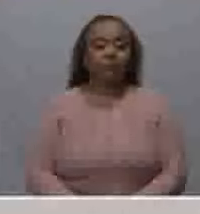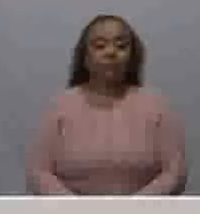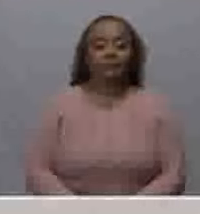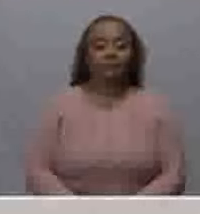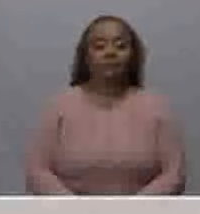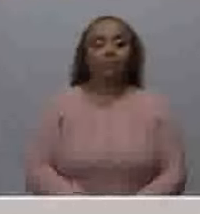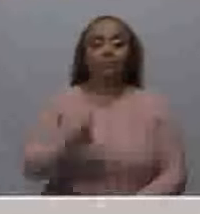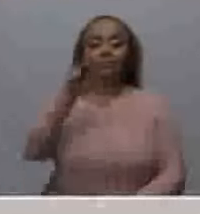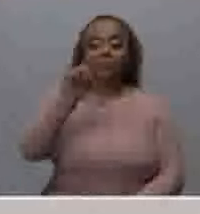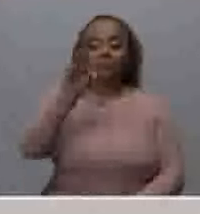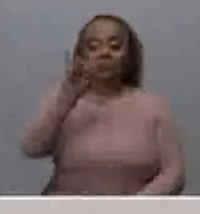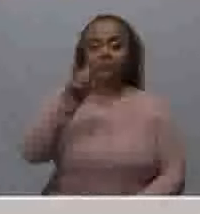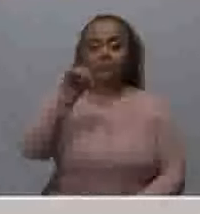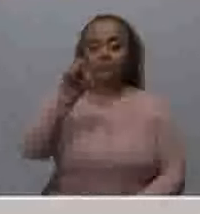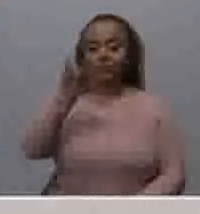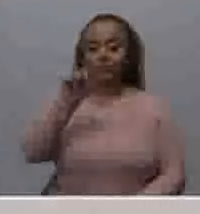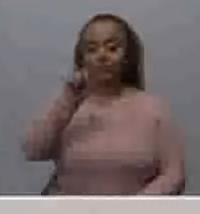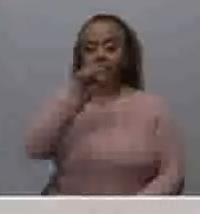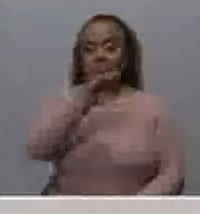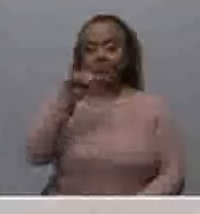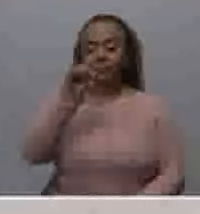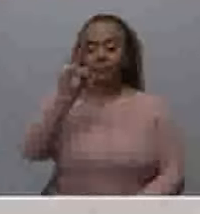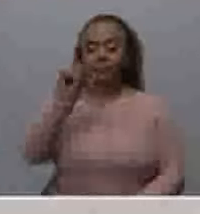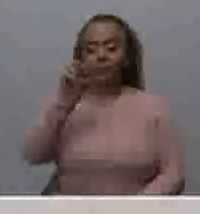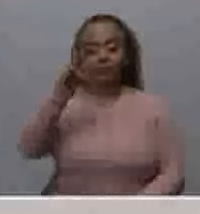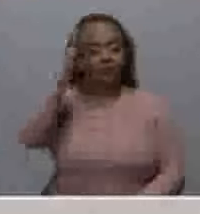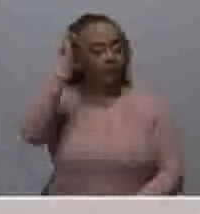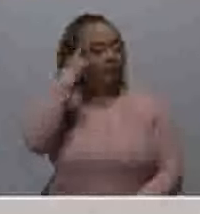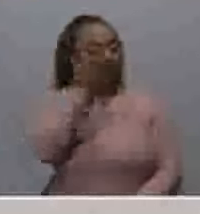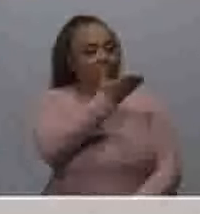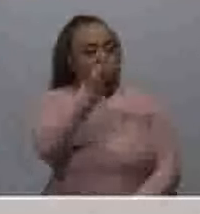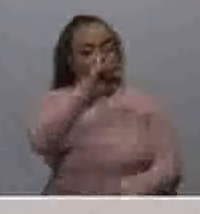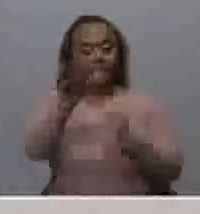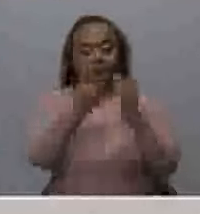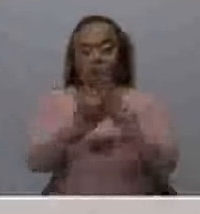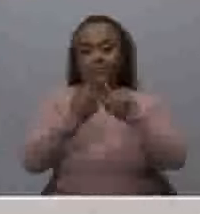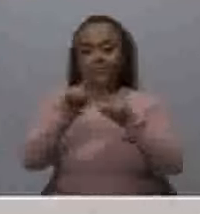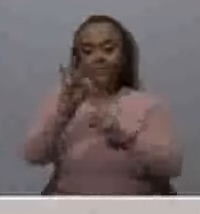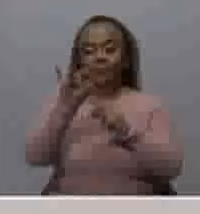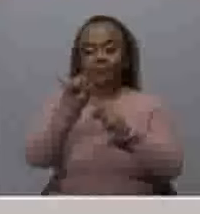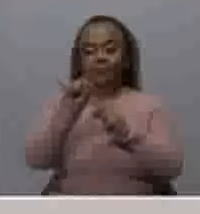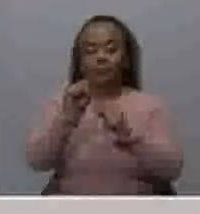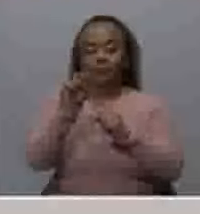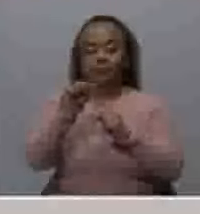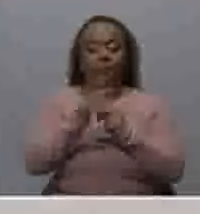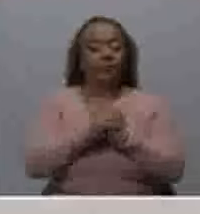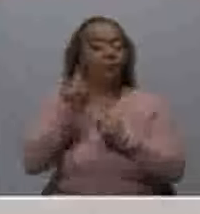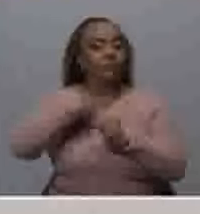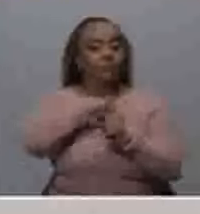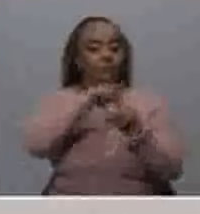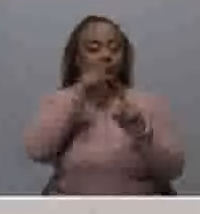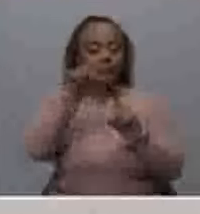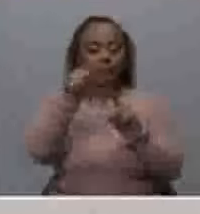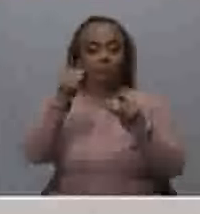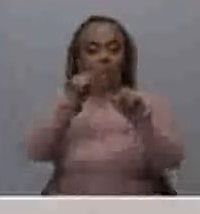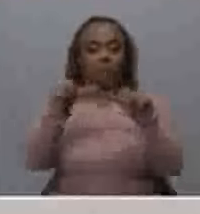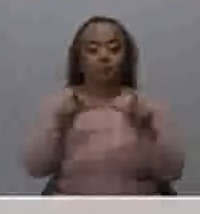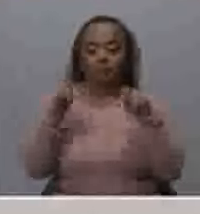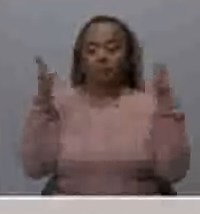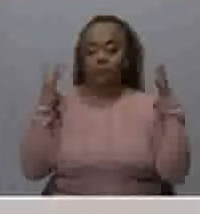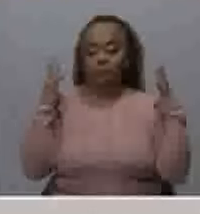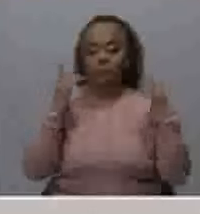Mi querido Monte, Cristian, Tao, el gran saludo para ustedes y para todos los amigos de Tigo Sport Noticias. Nosotros desde otro sector de Los